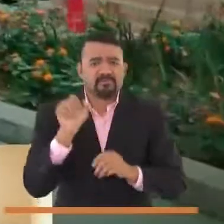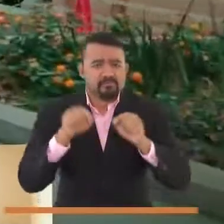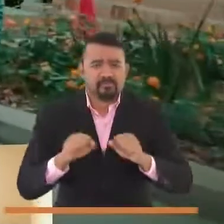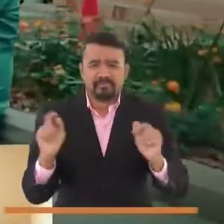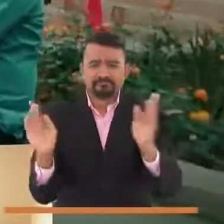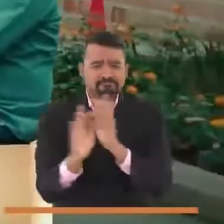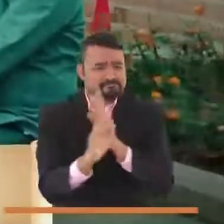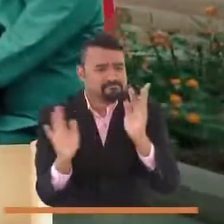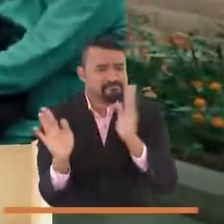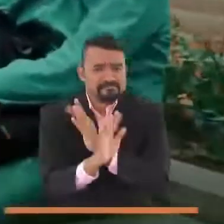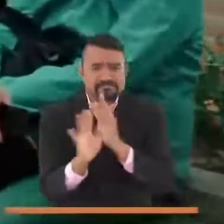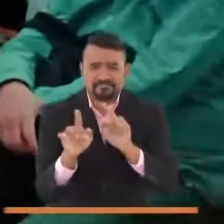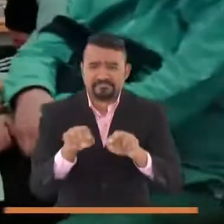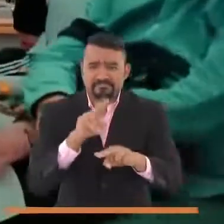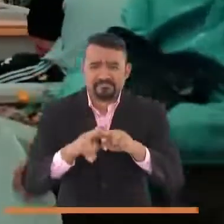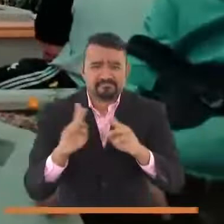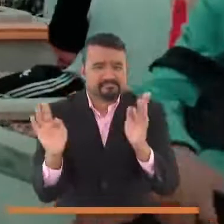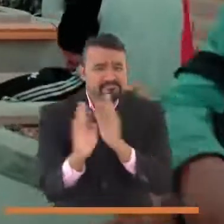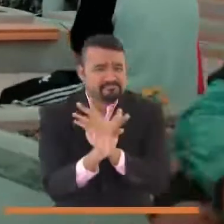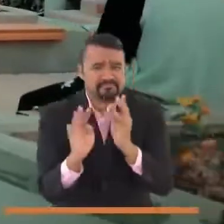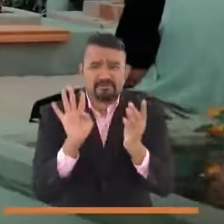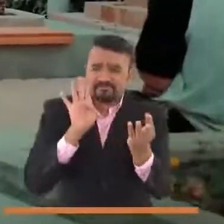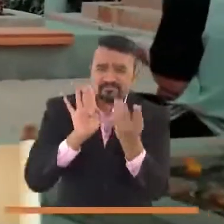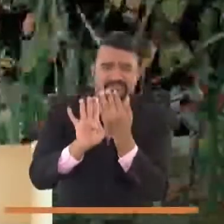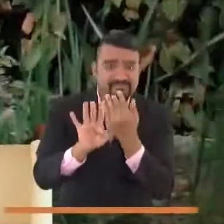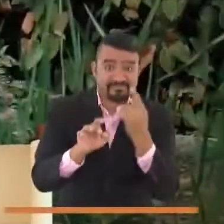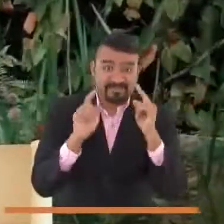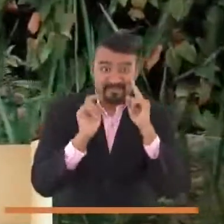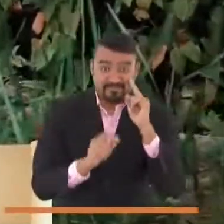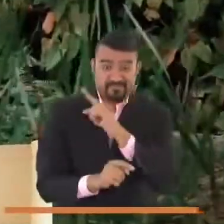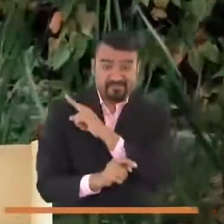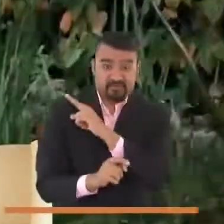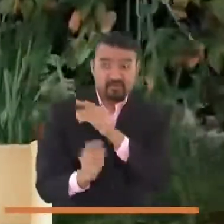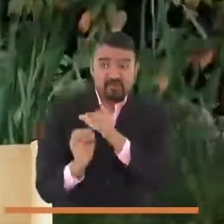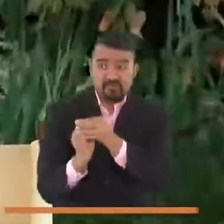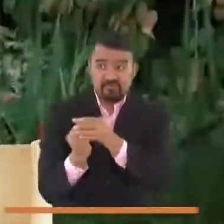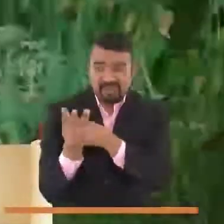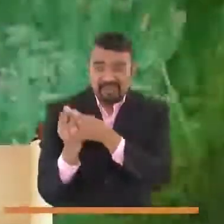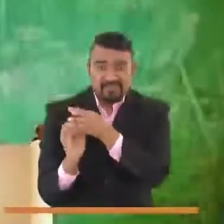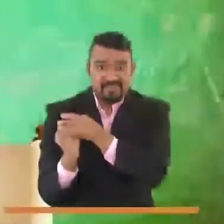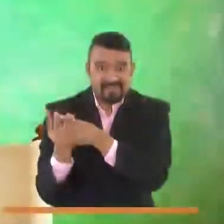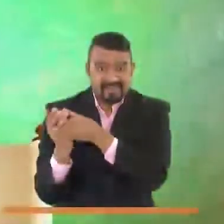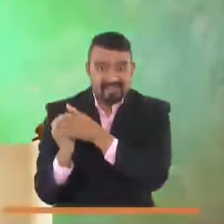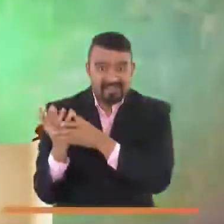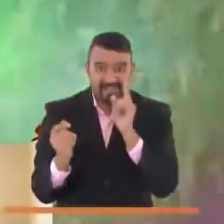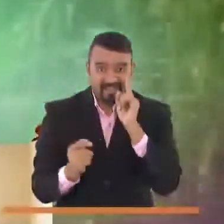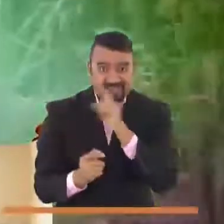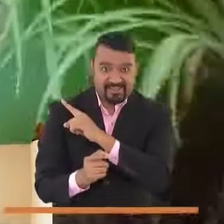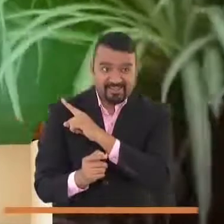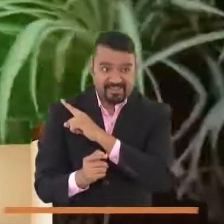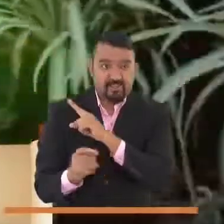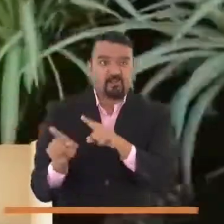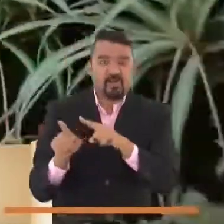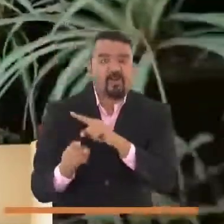visitante ocasional. Posee una selección de plantas que están acá para atraer insectos y para